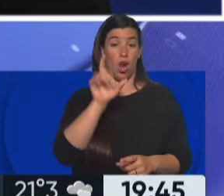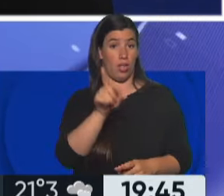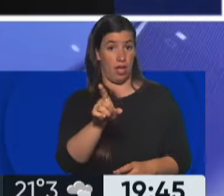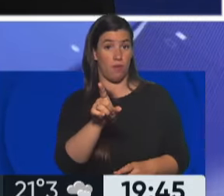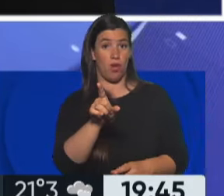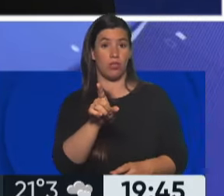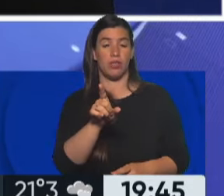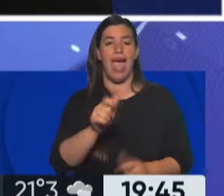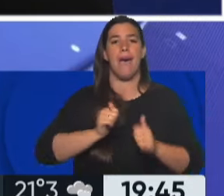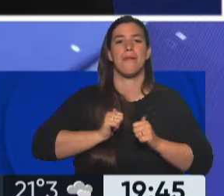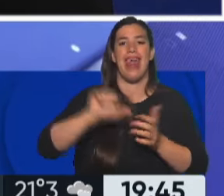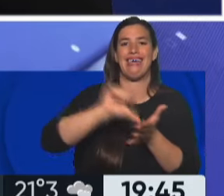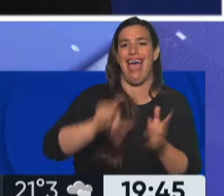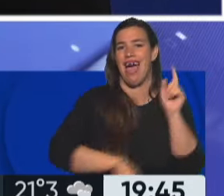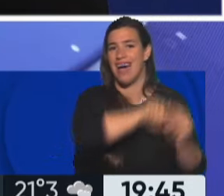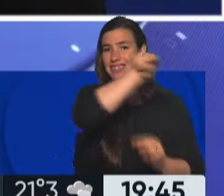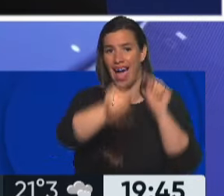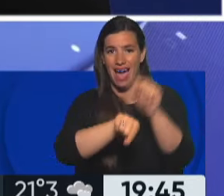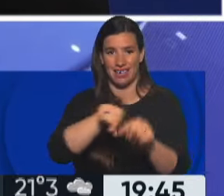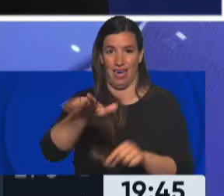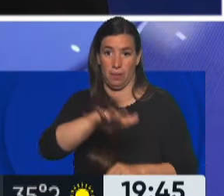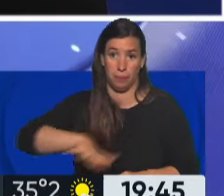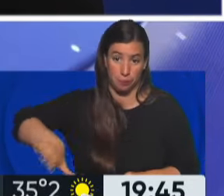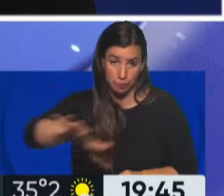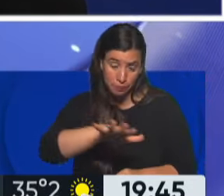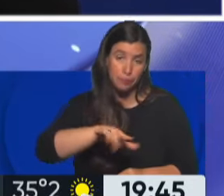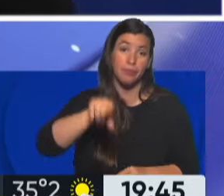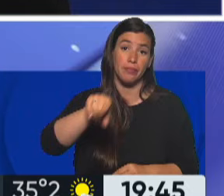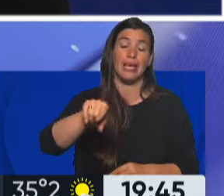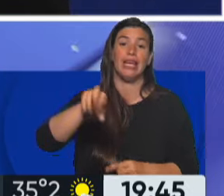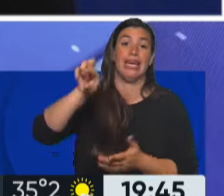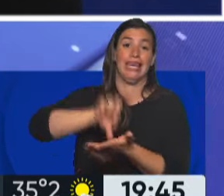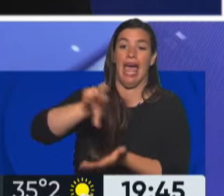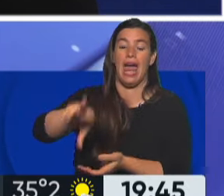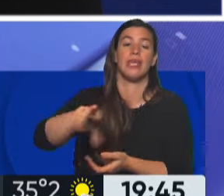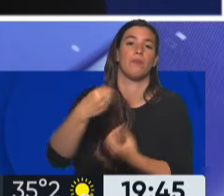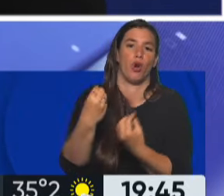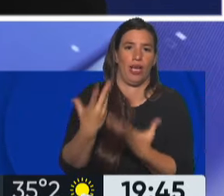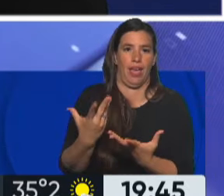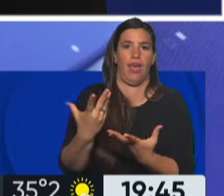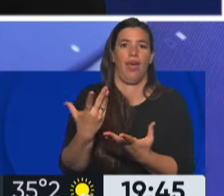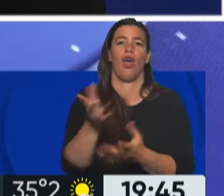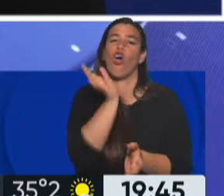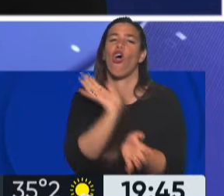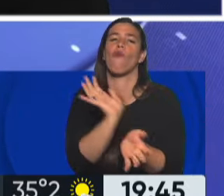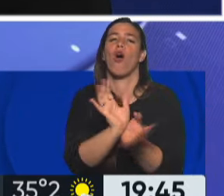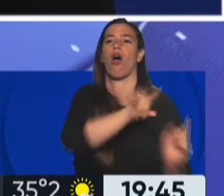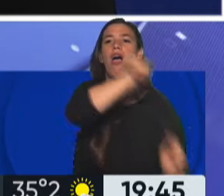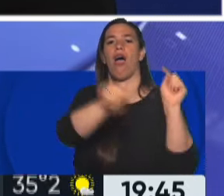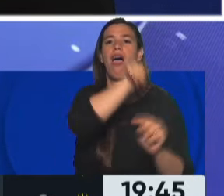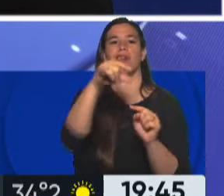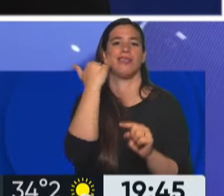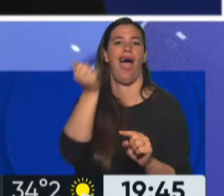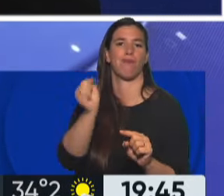ataque de Israel a territorio iraní como respuesta a los casi 200 misiles balísticos que Irán lanzó